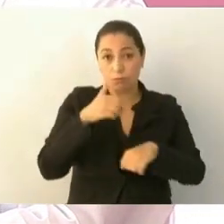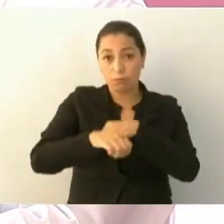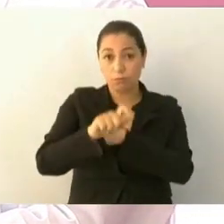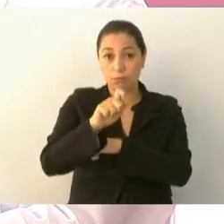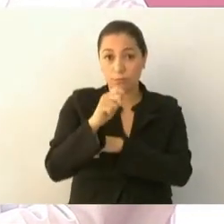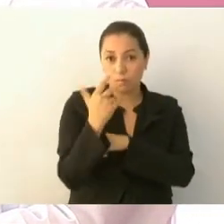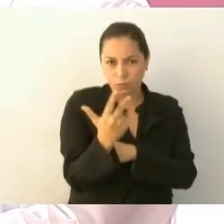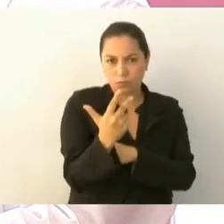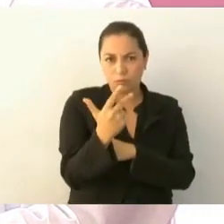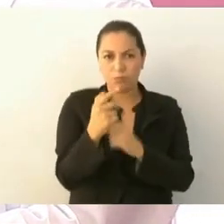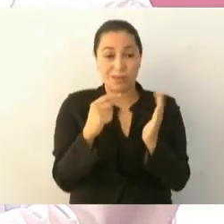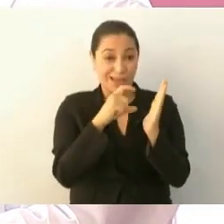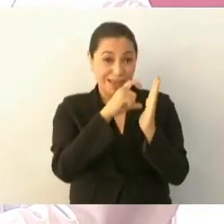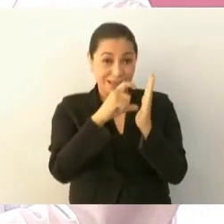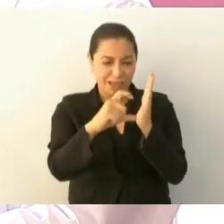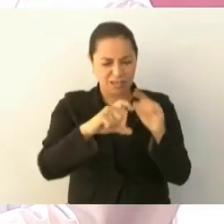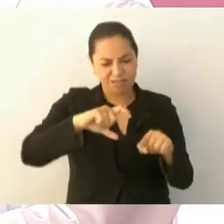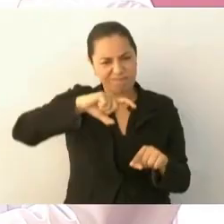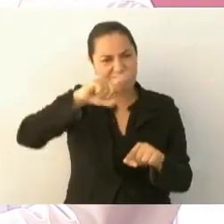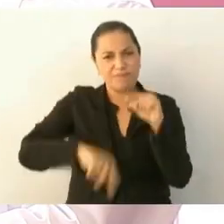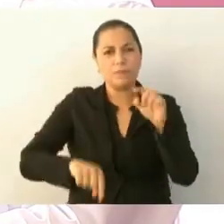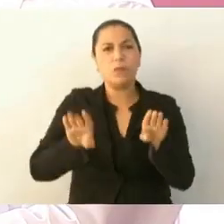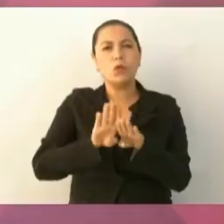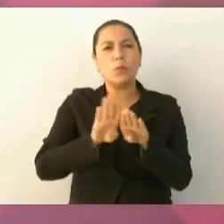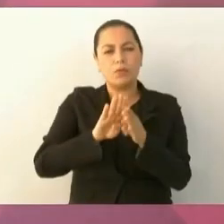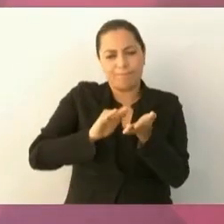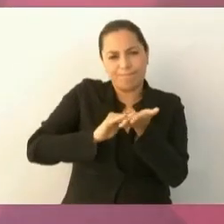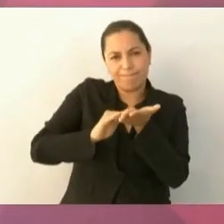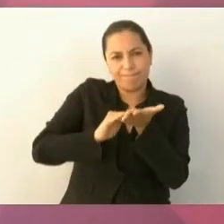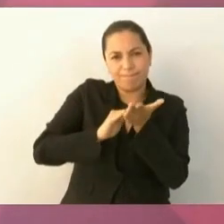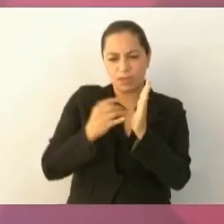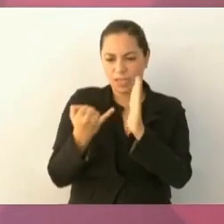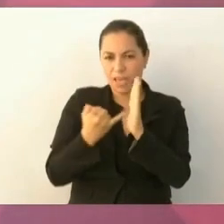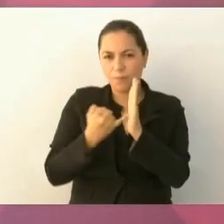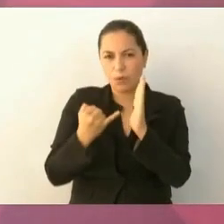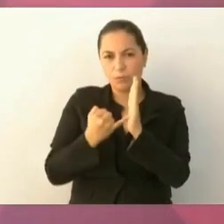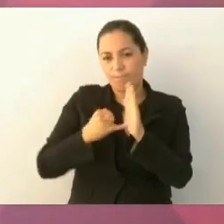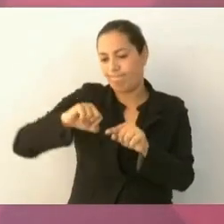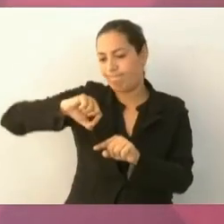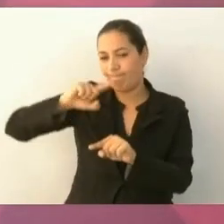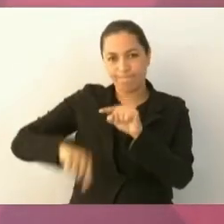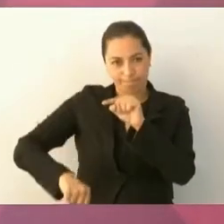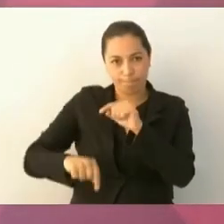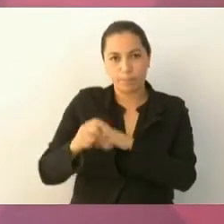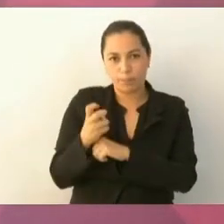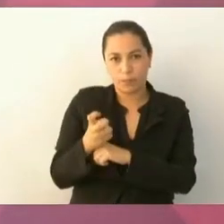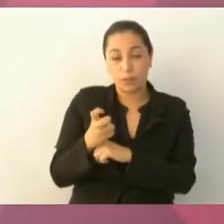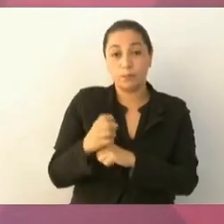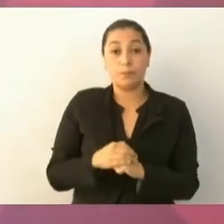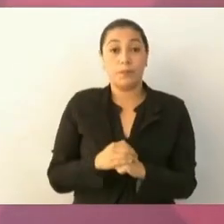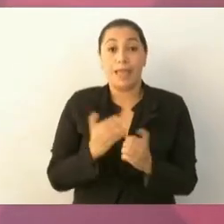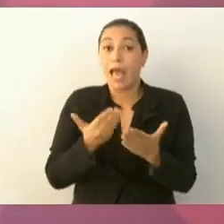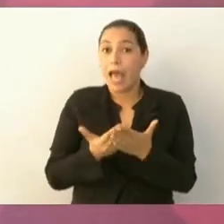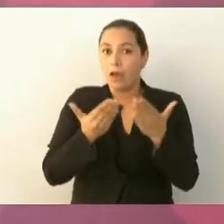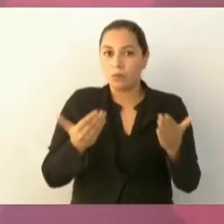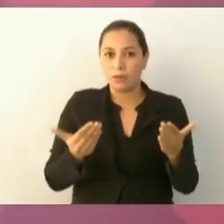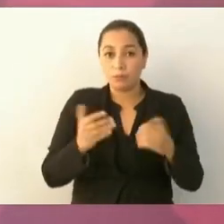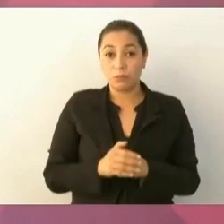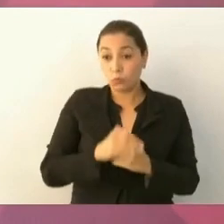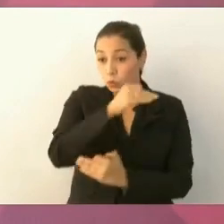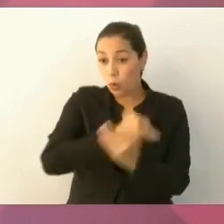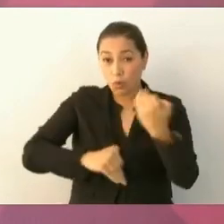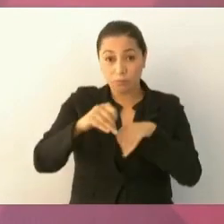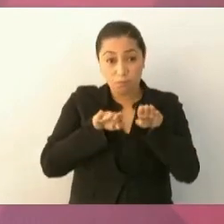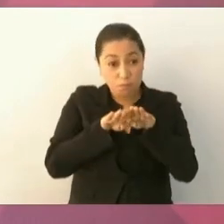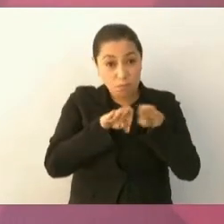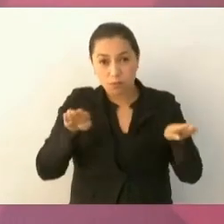se canceló la condonación de impuestos. Y ahora todos pagan.